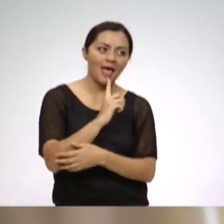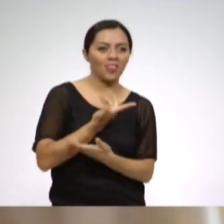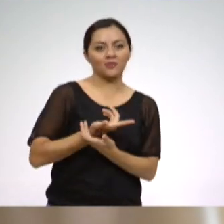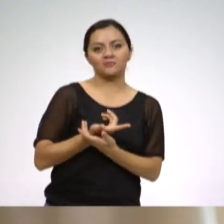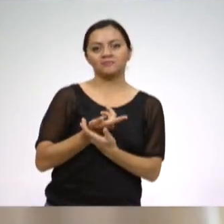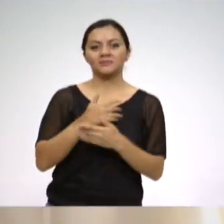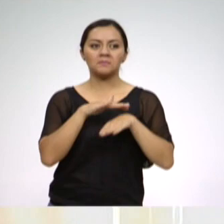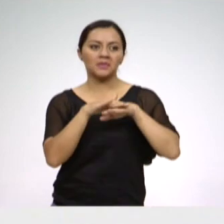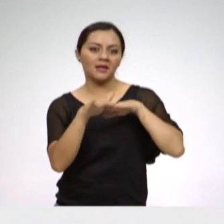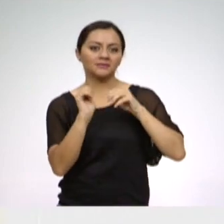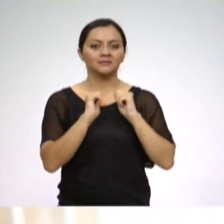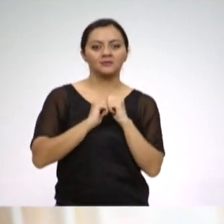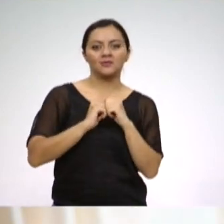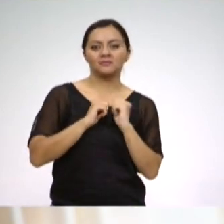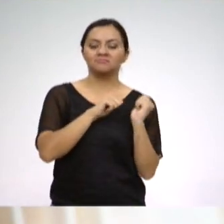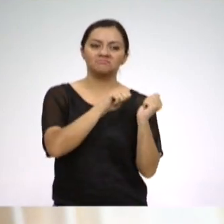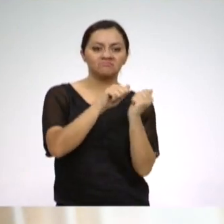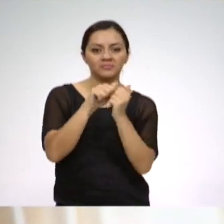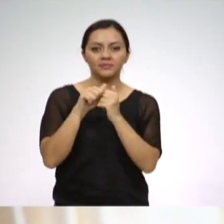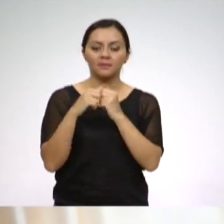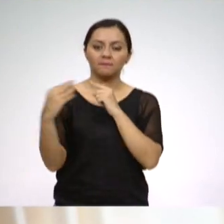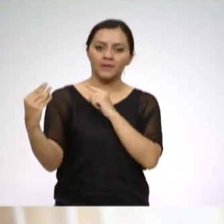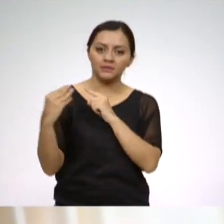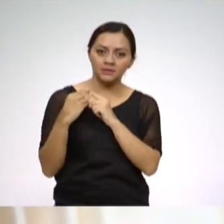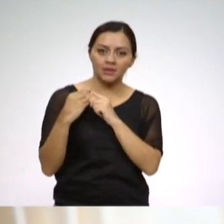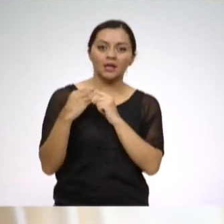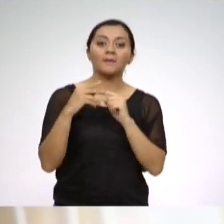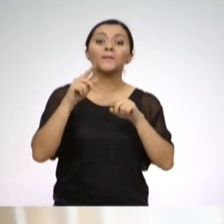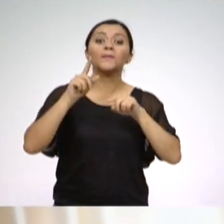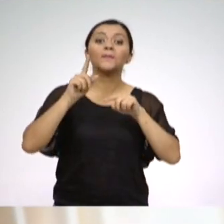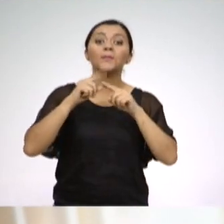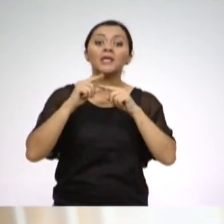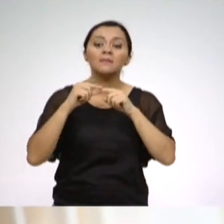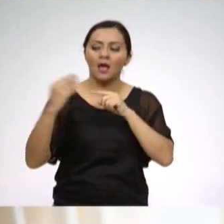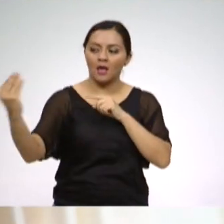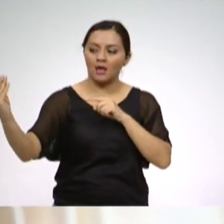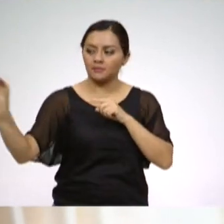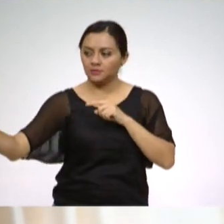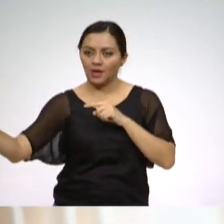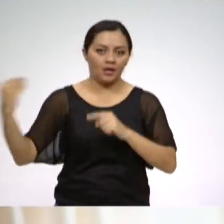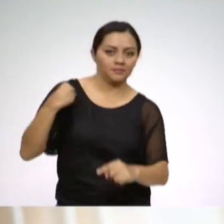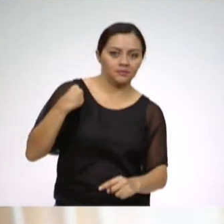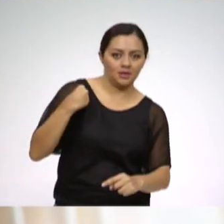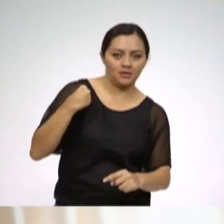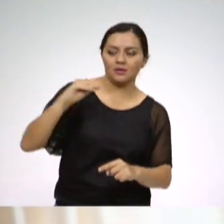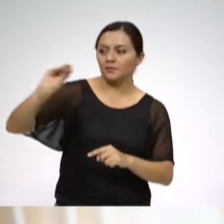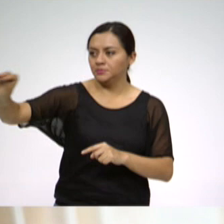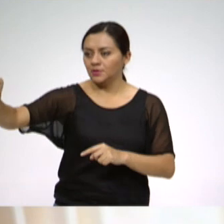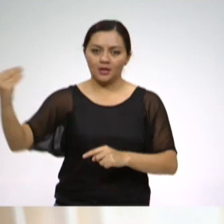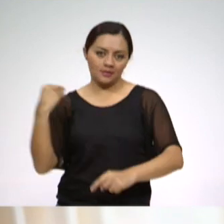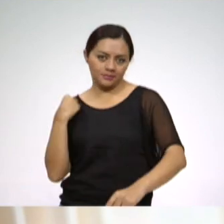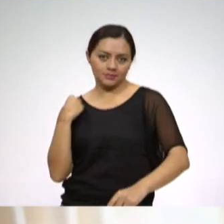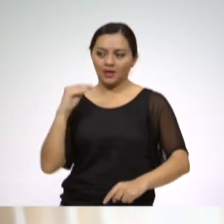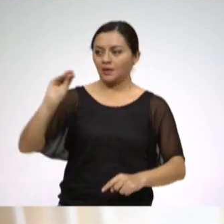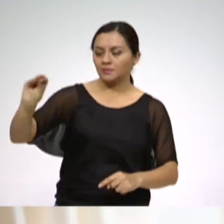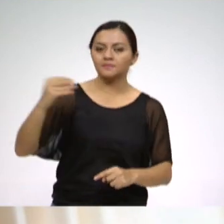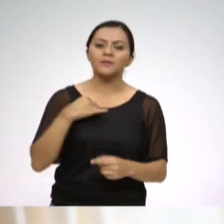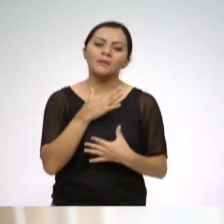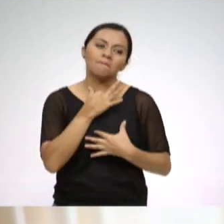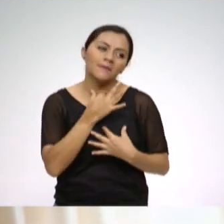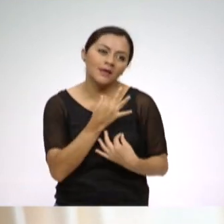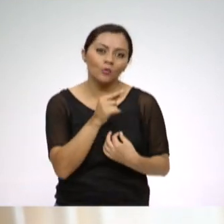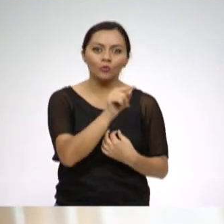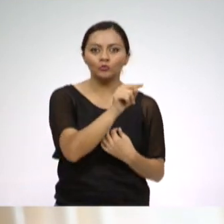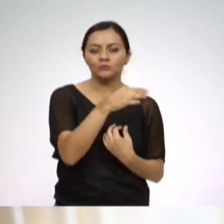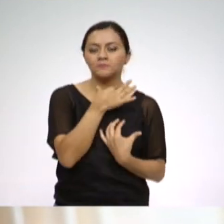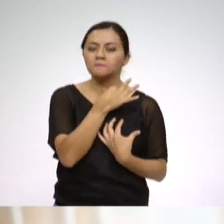así. Mandaba mensajes con la prima, que me los haga llegar a mí. Entonces, que le gustaba y